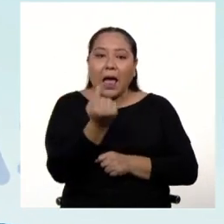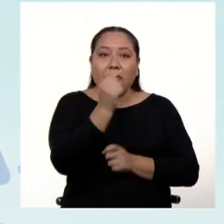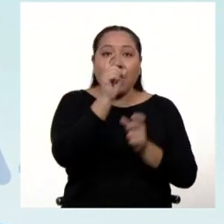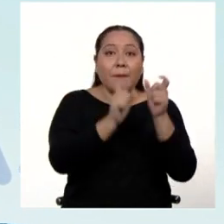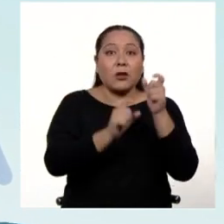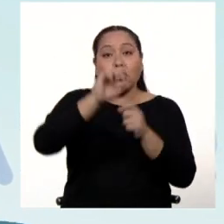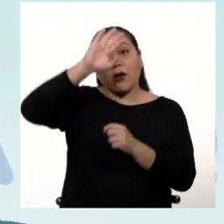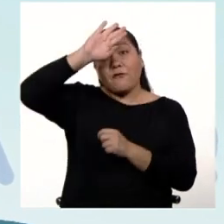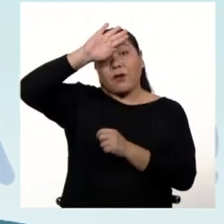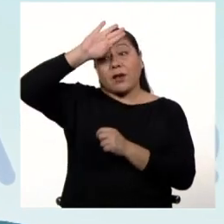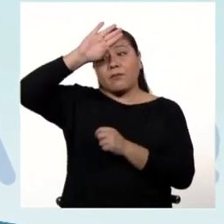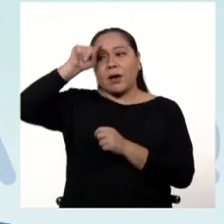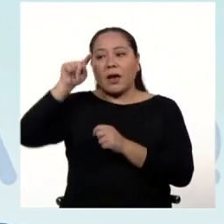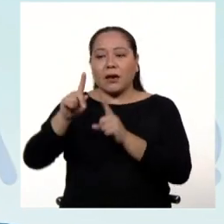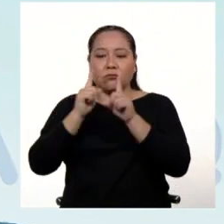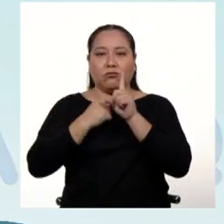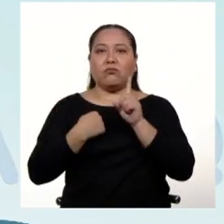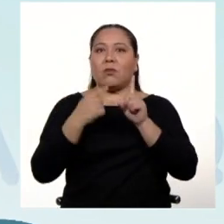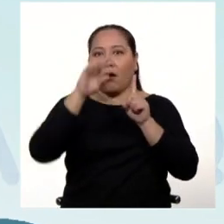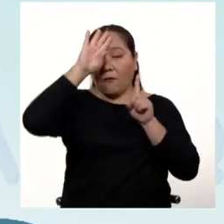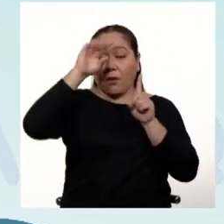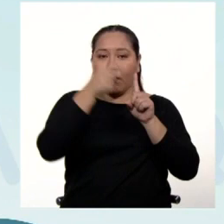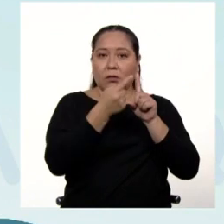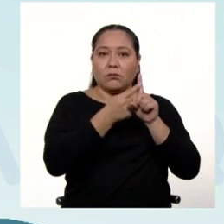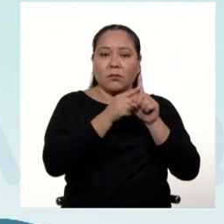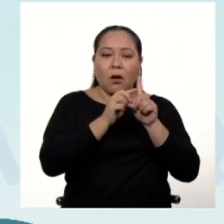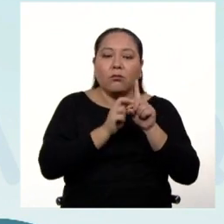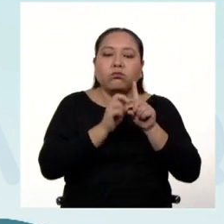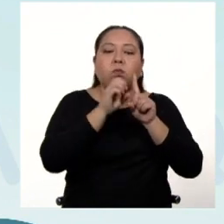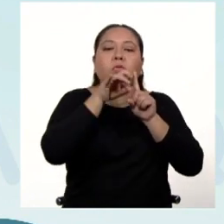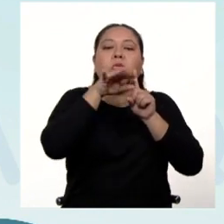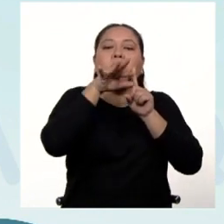va a infectar a su vez a 2 o 3 personas.